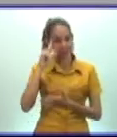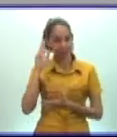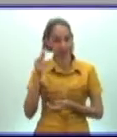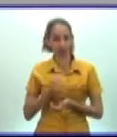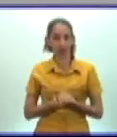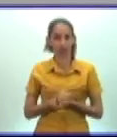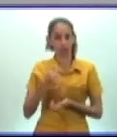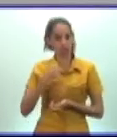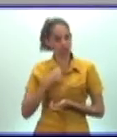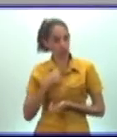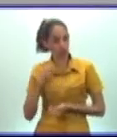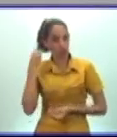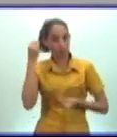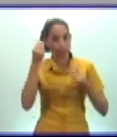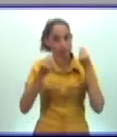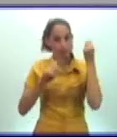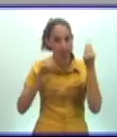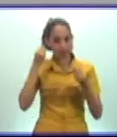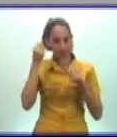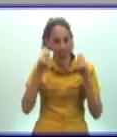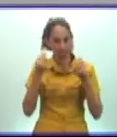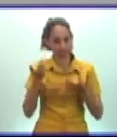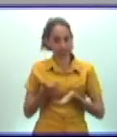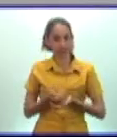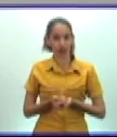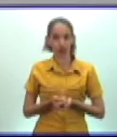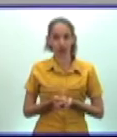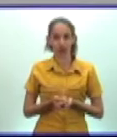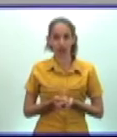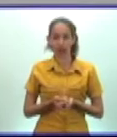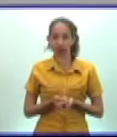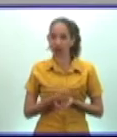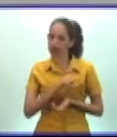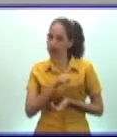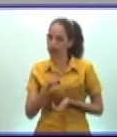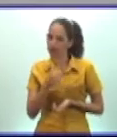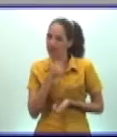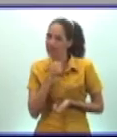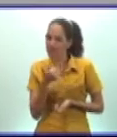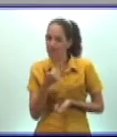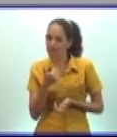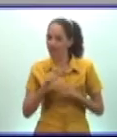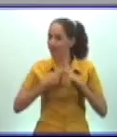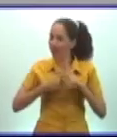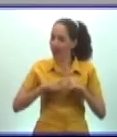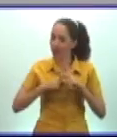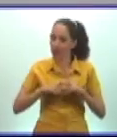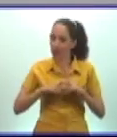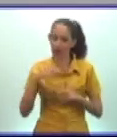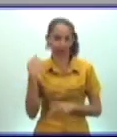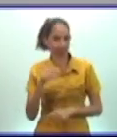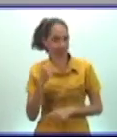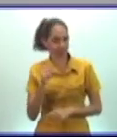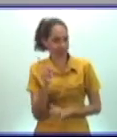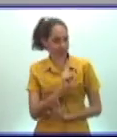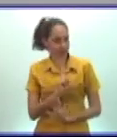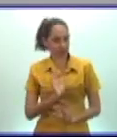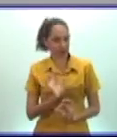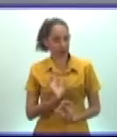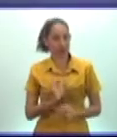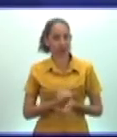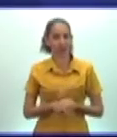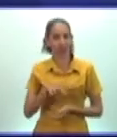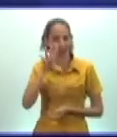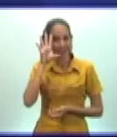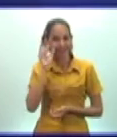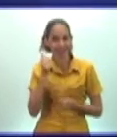Espero que no le haya sido muy difícil resolver este ejercicio